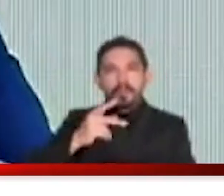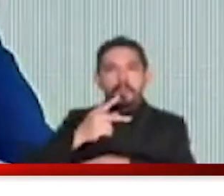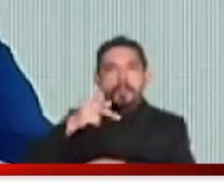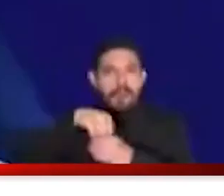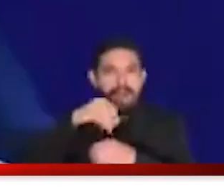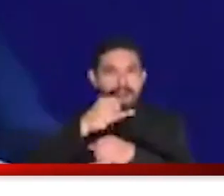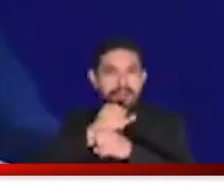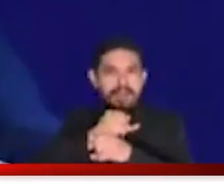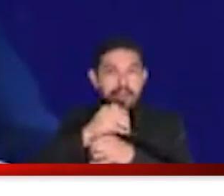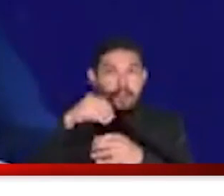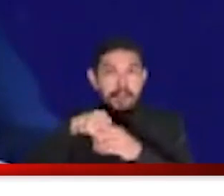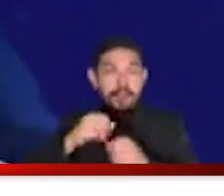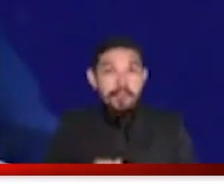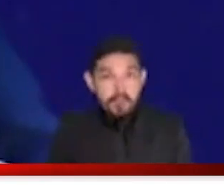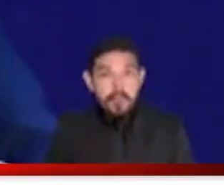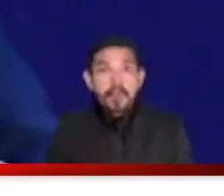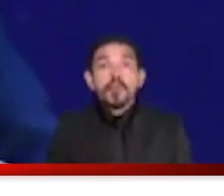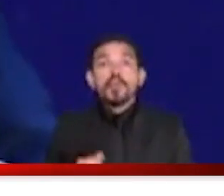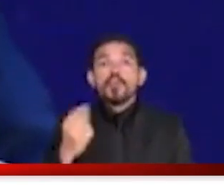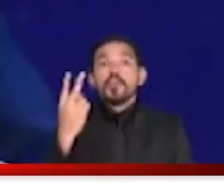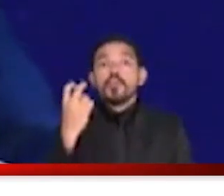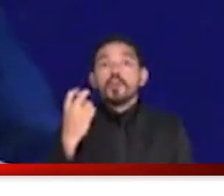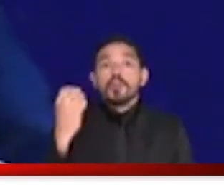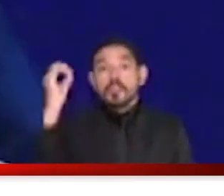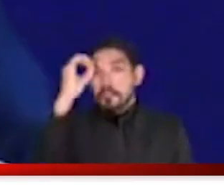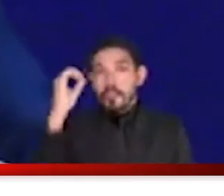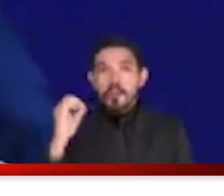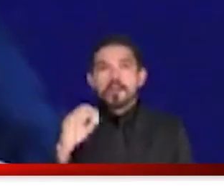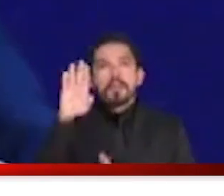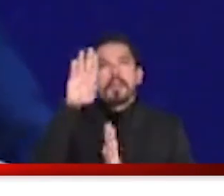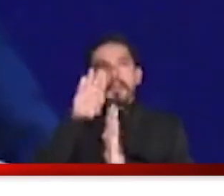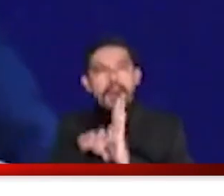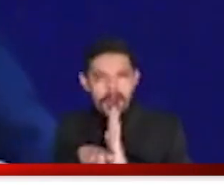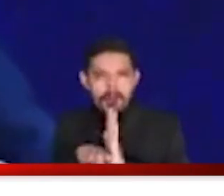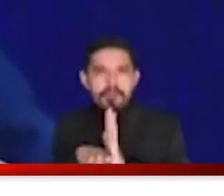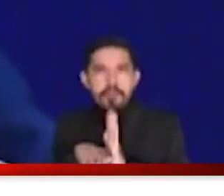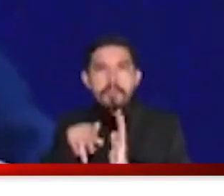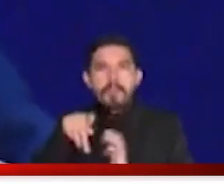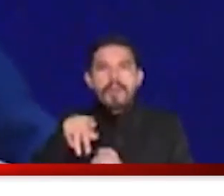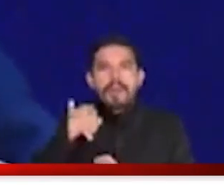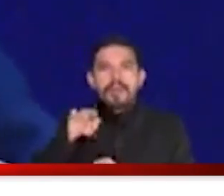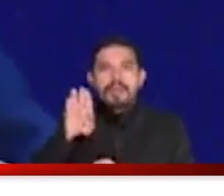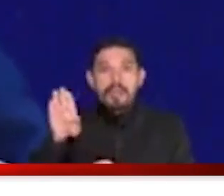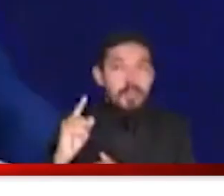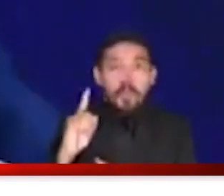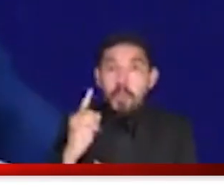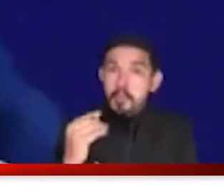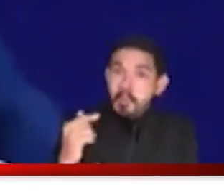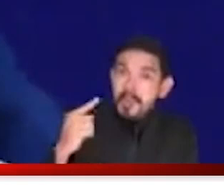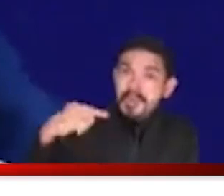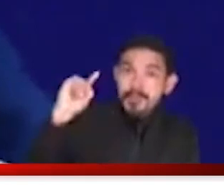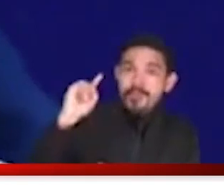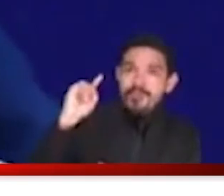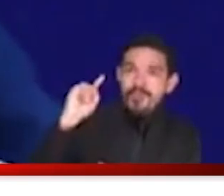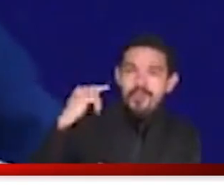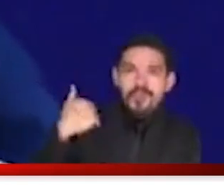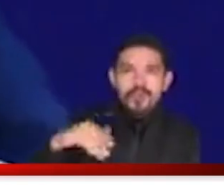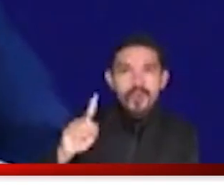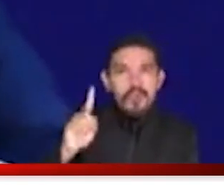bruto 12 puntos porcentuales menos que hace 3 años 1